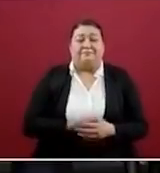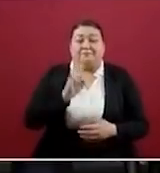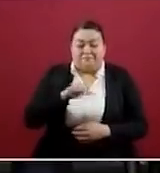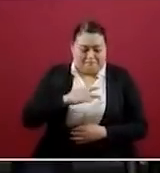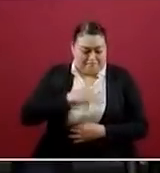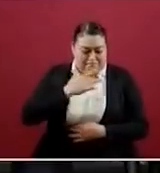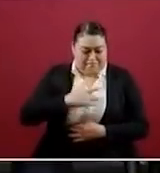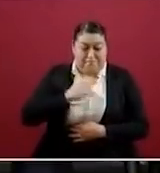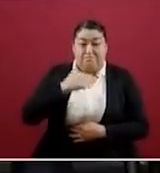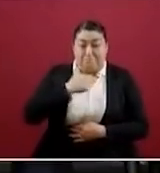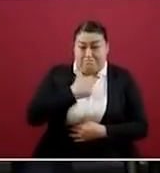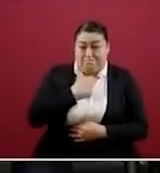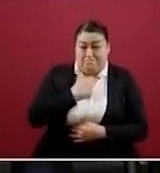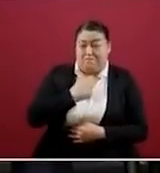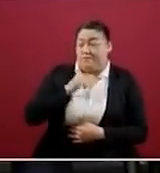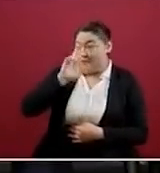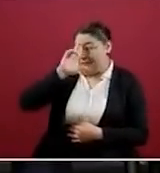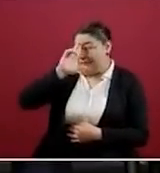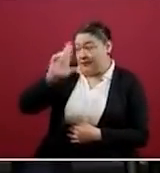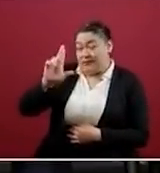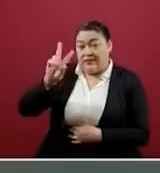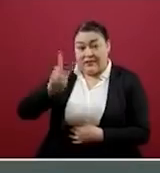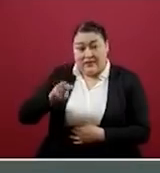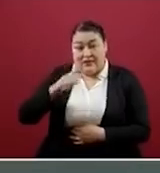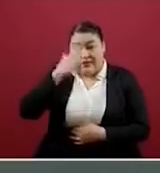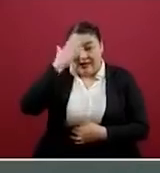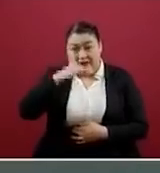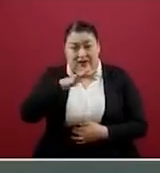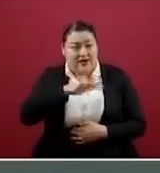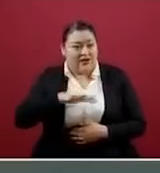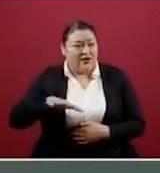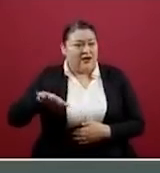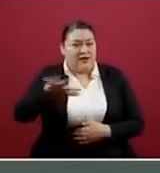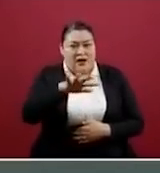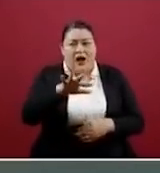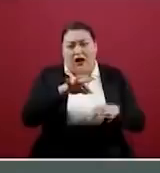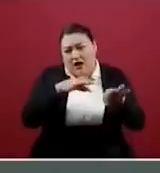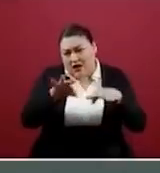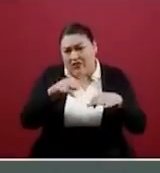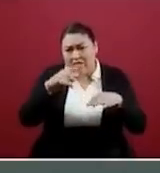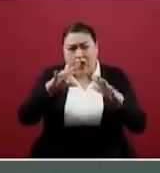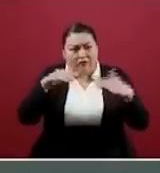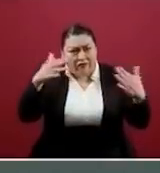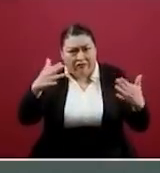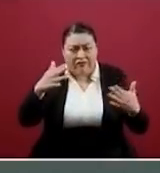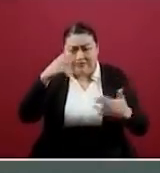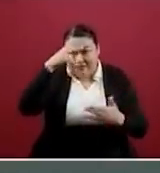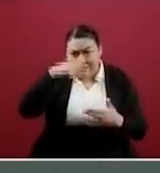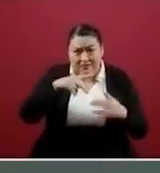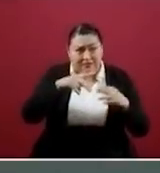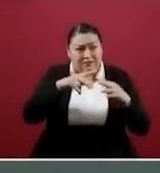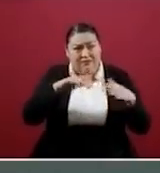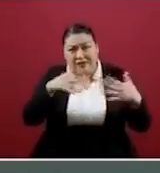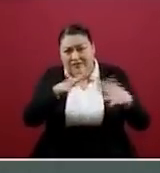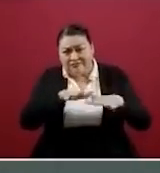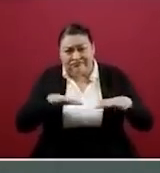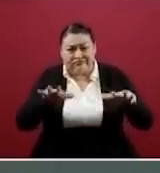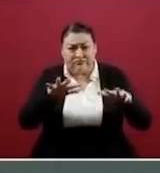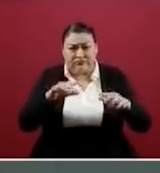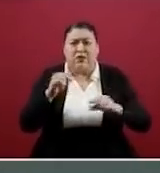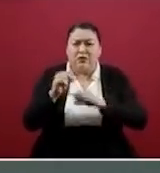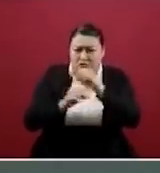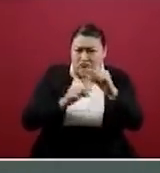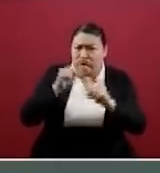de reconocer que diversas áreas de la vida pública de México han transitado hacia